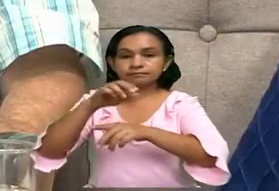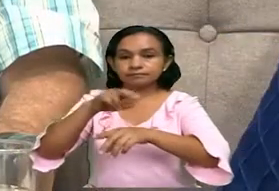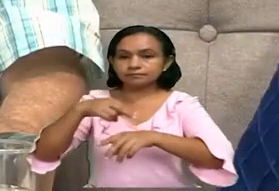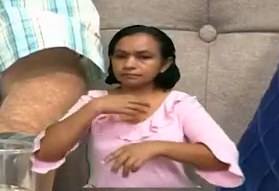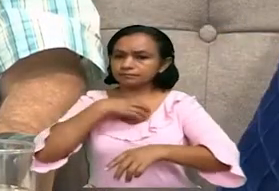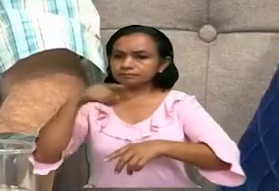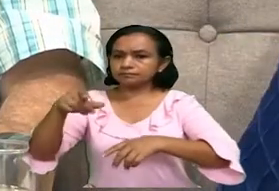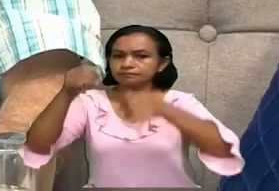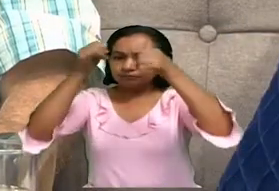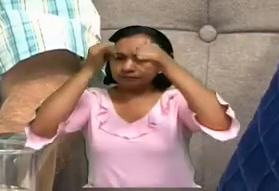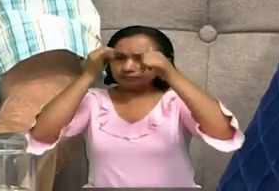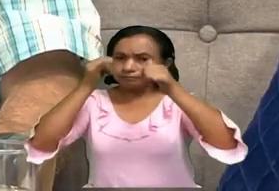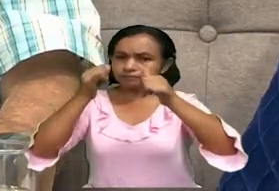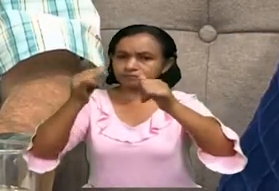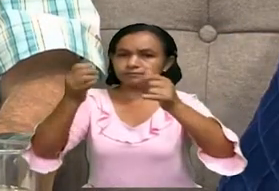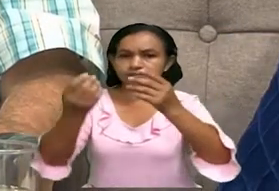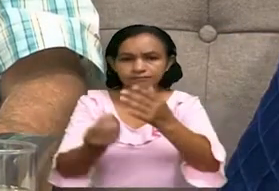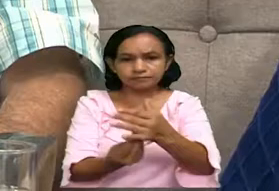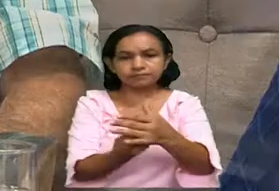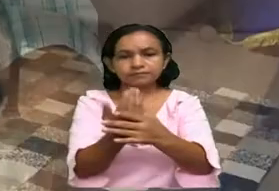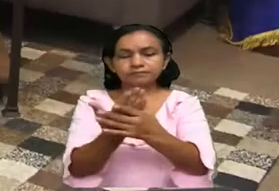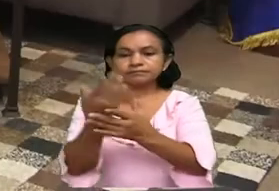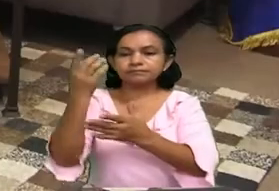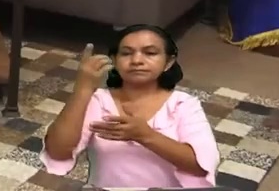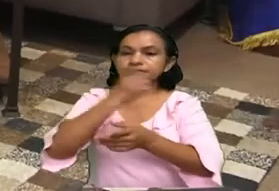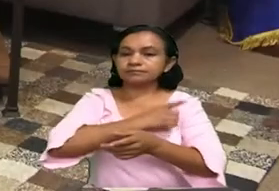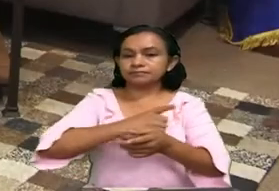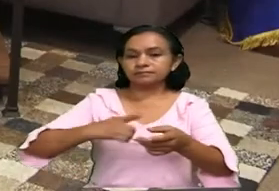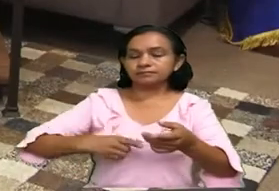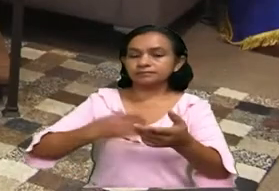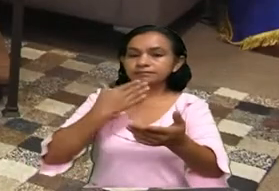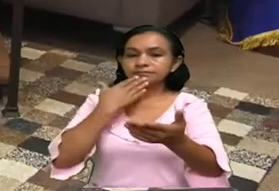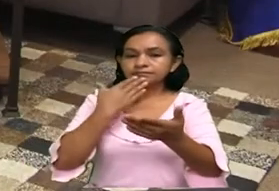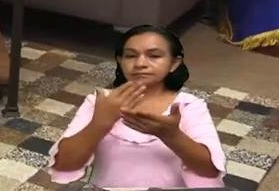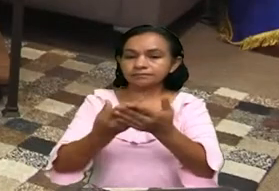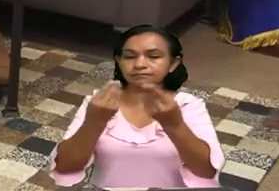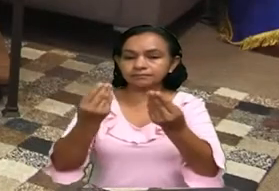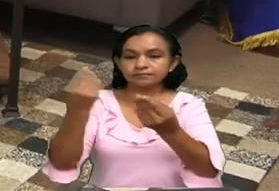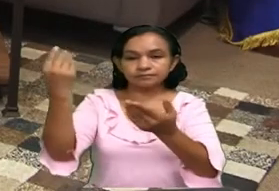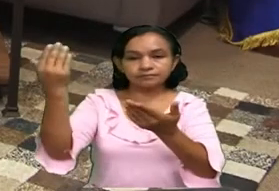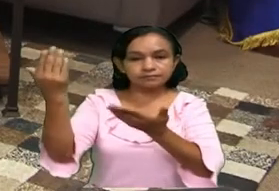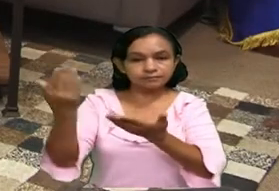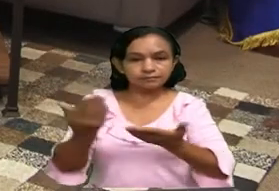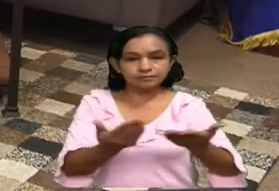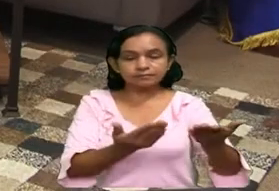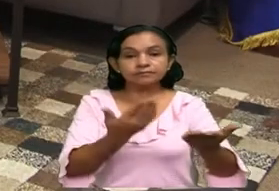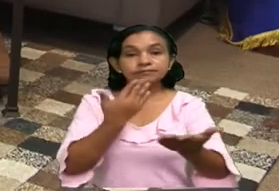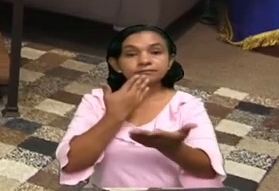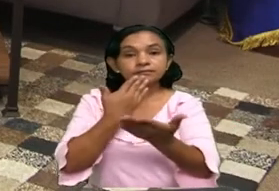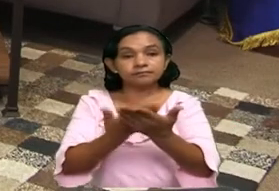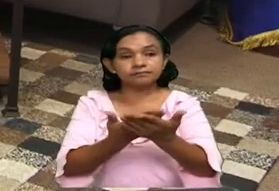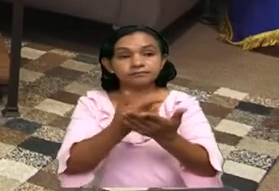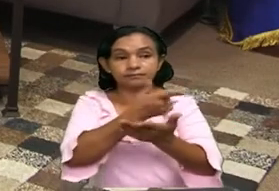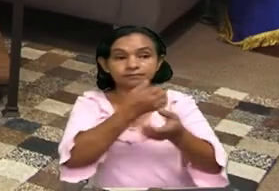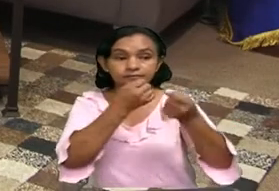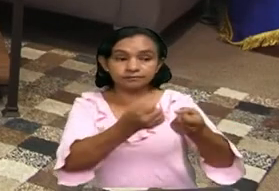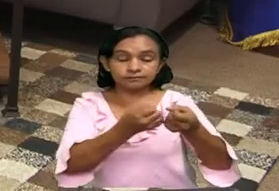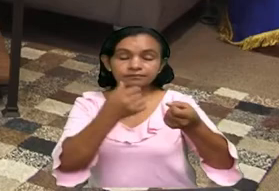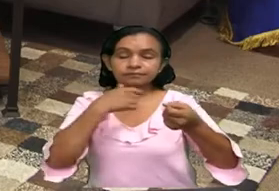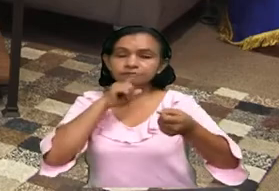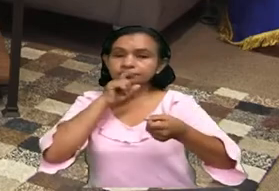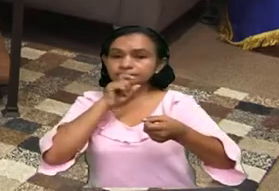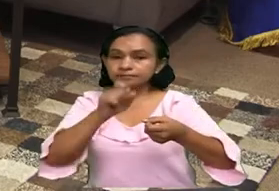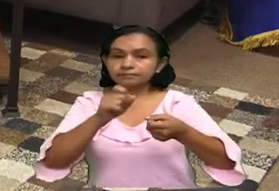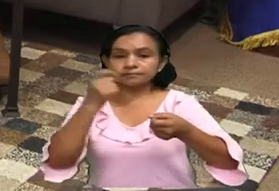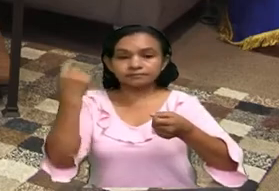país. Diputado, bienvenido, muchas gracias por estar con nosotros. Gracias, Elmer. Siempre es un gusto para nosotros poder venir